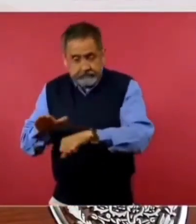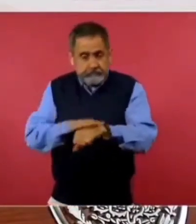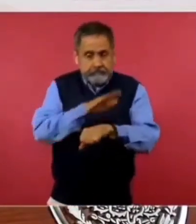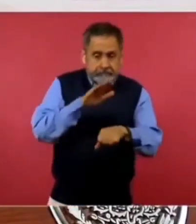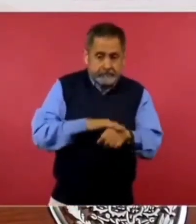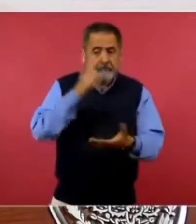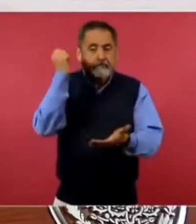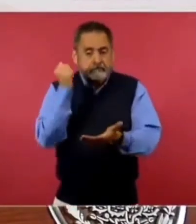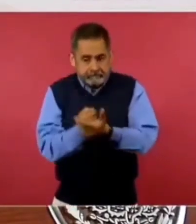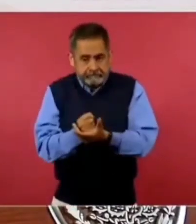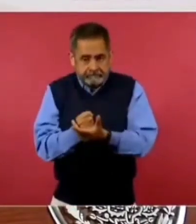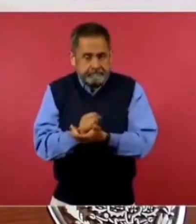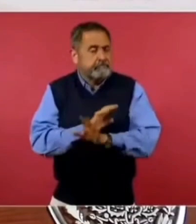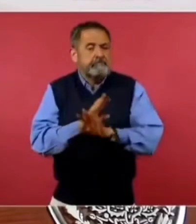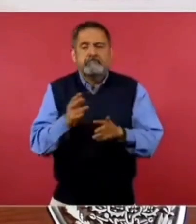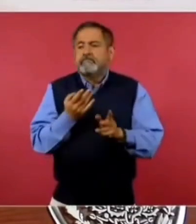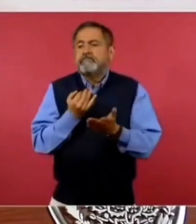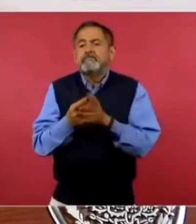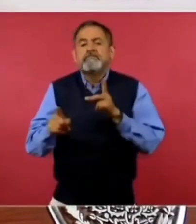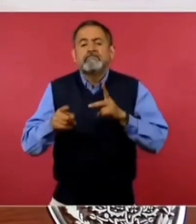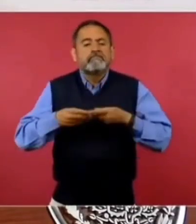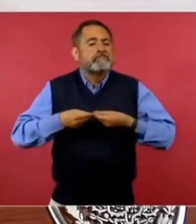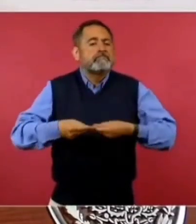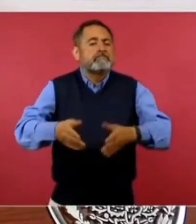pues ya se aplica.